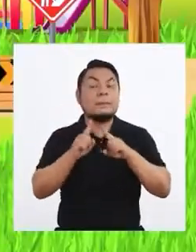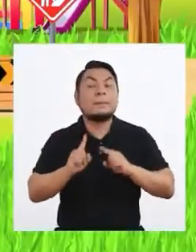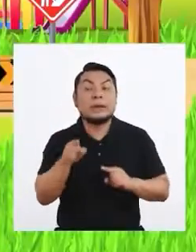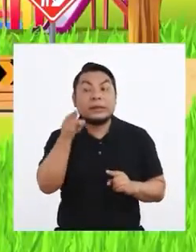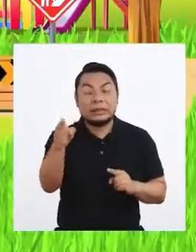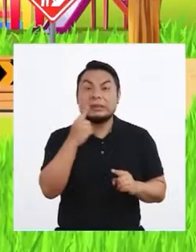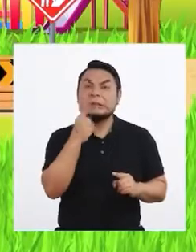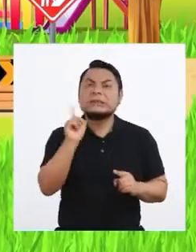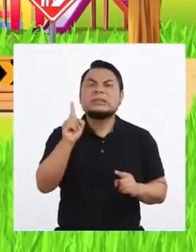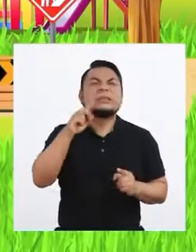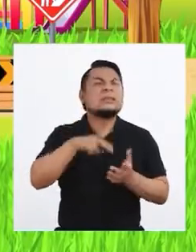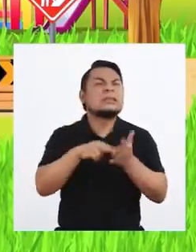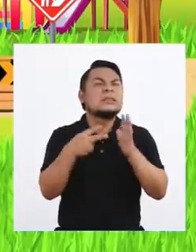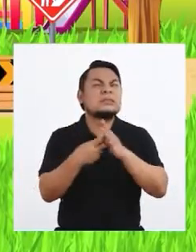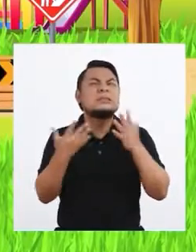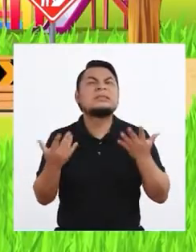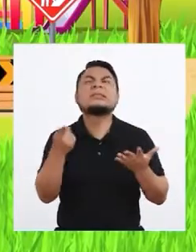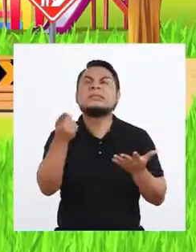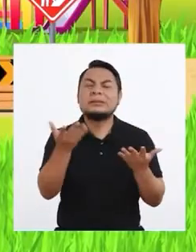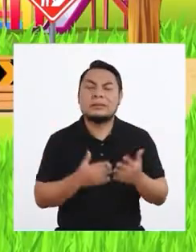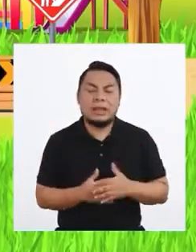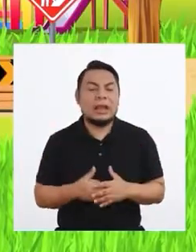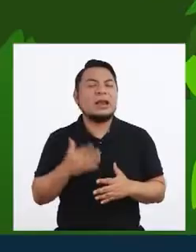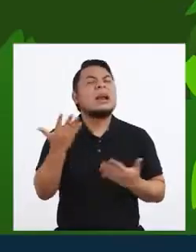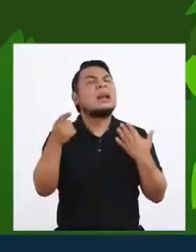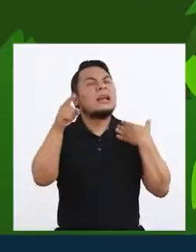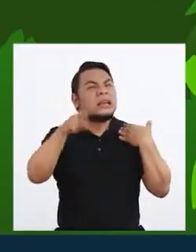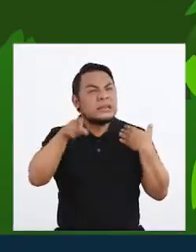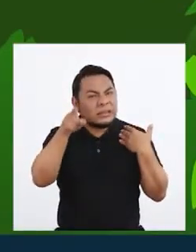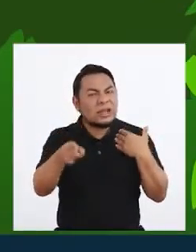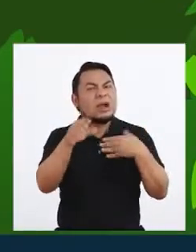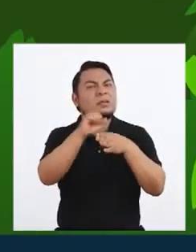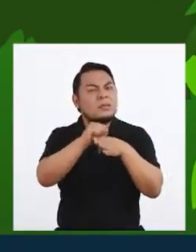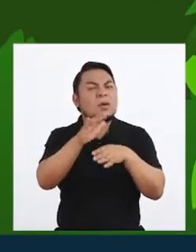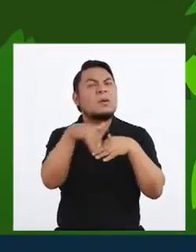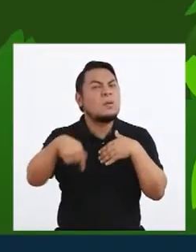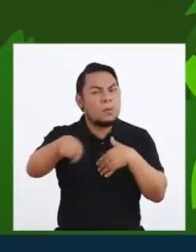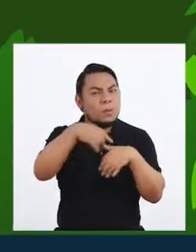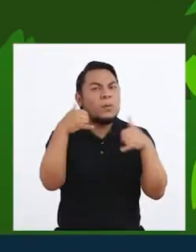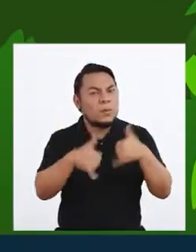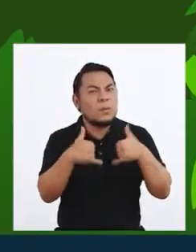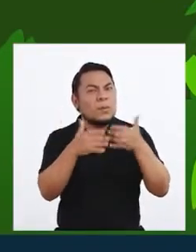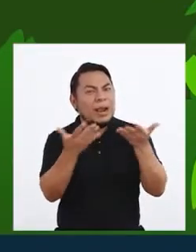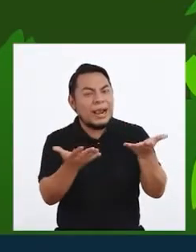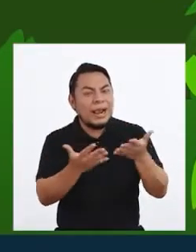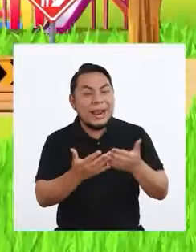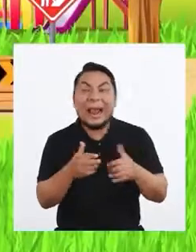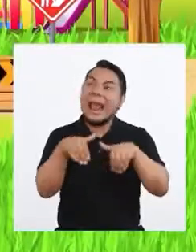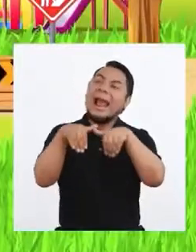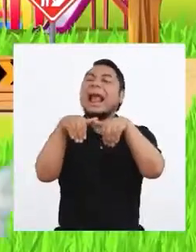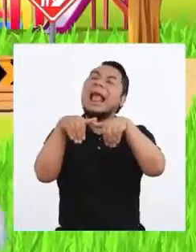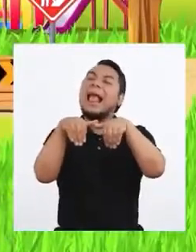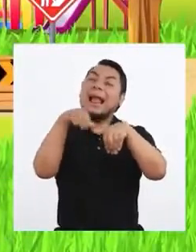visto, pero aún no sé bien qué significa cada color. ¿Qué dices si las practicamos jugando?